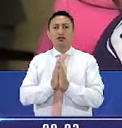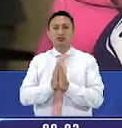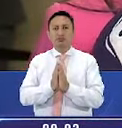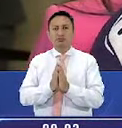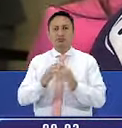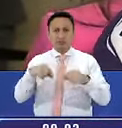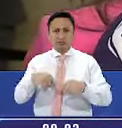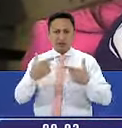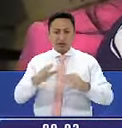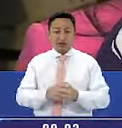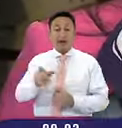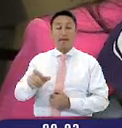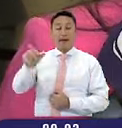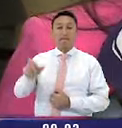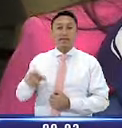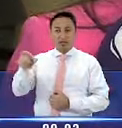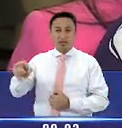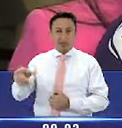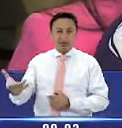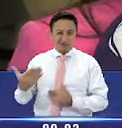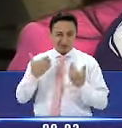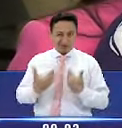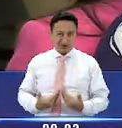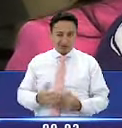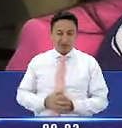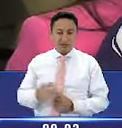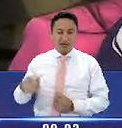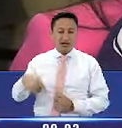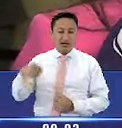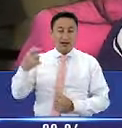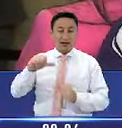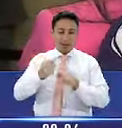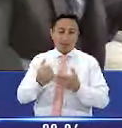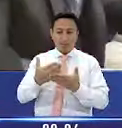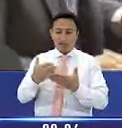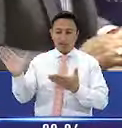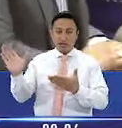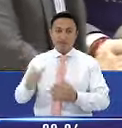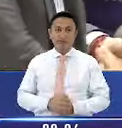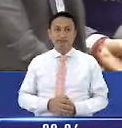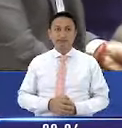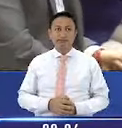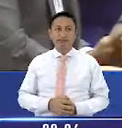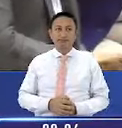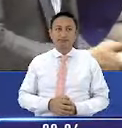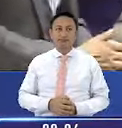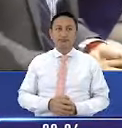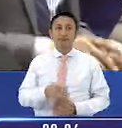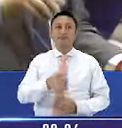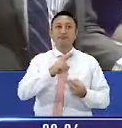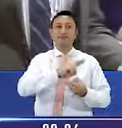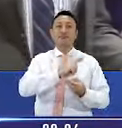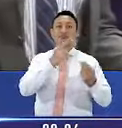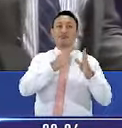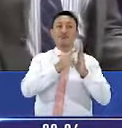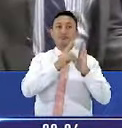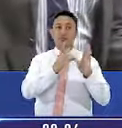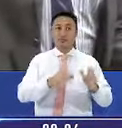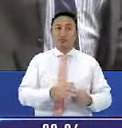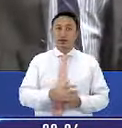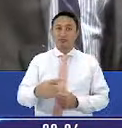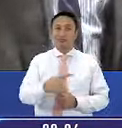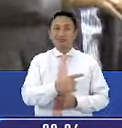definitivamente estas personas con esas características puedan ser retiradas de la Asamblea Nacional. Para el correísmo, este tipo de sanciones